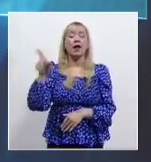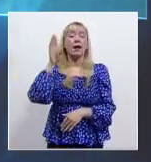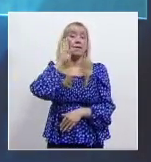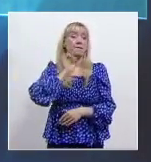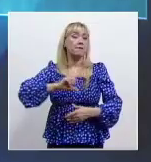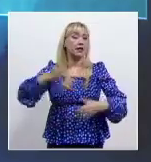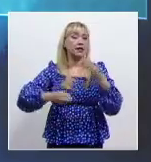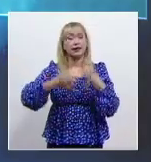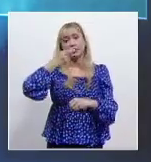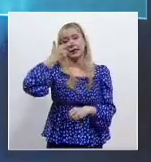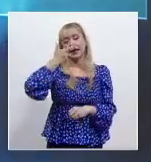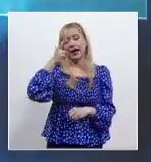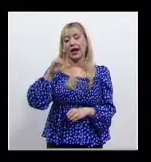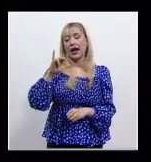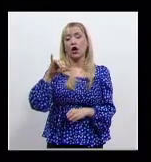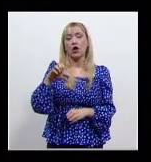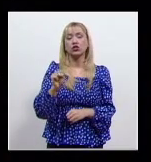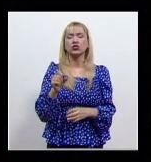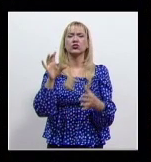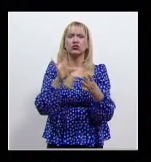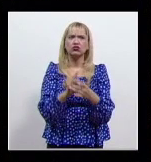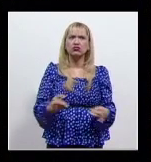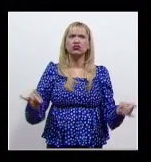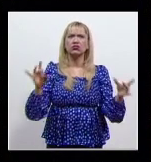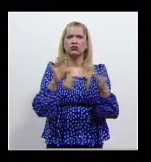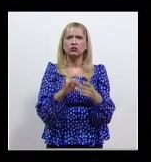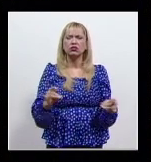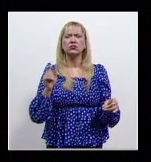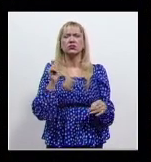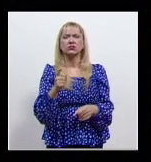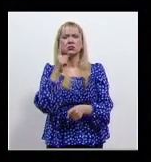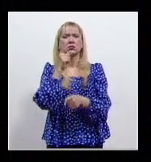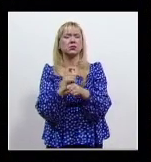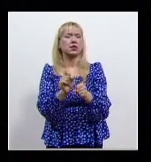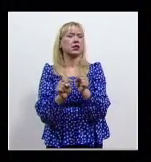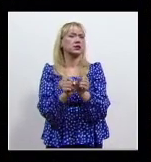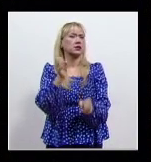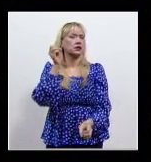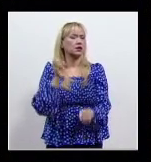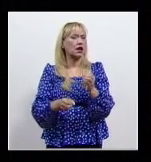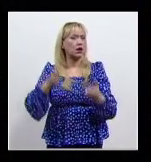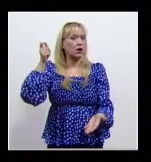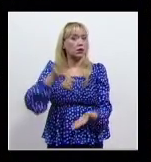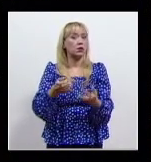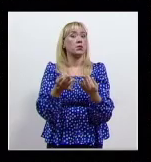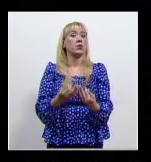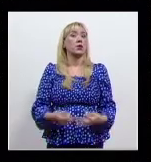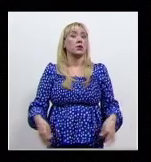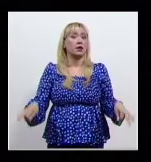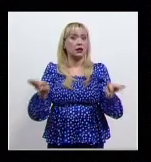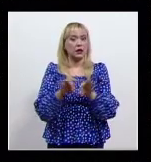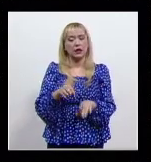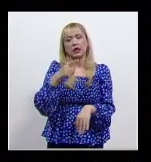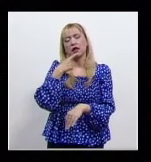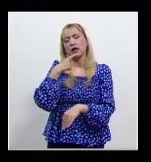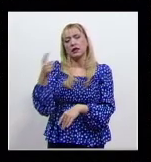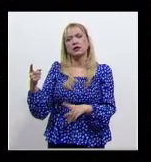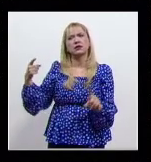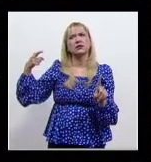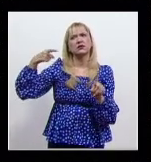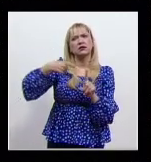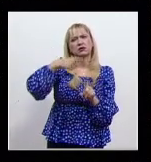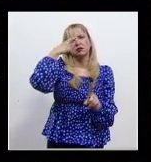relevantes de la primera sala. La ministra de la Suprema Corte, Ana Margarita Ríos Farjat, aseguró que la finalidad del